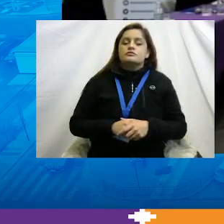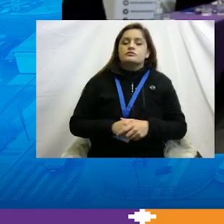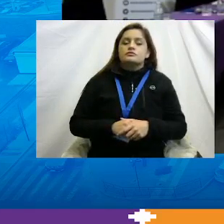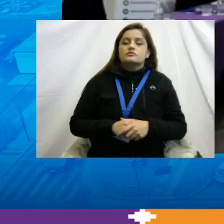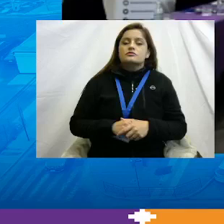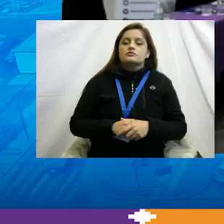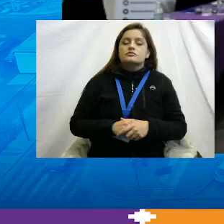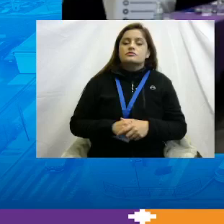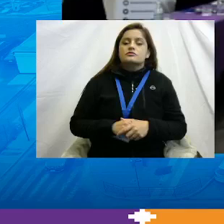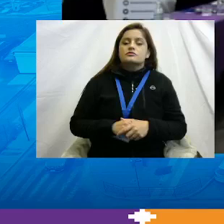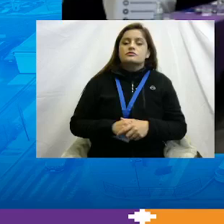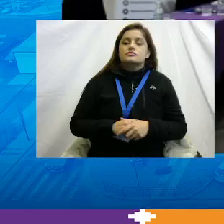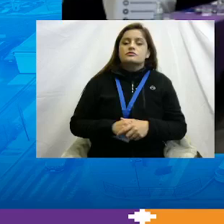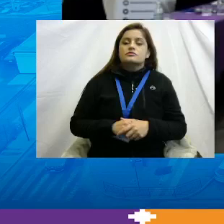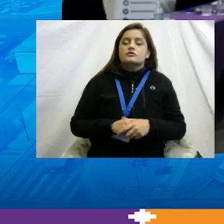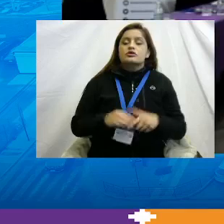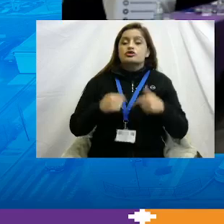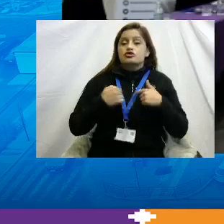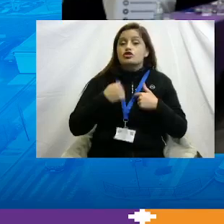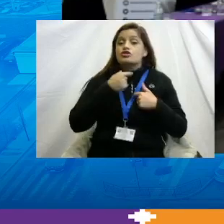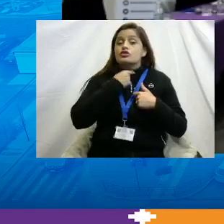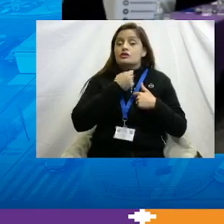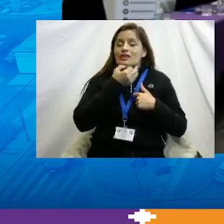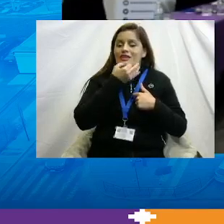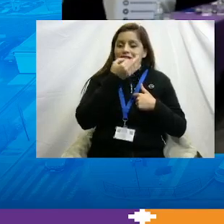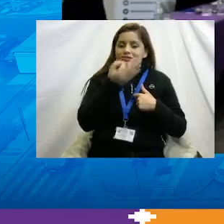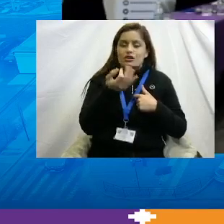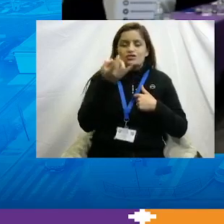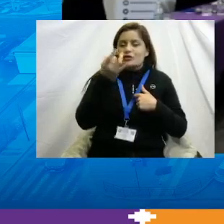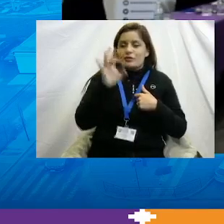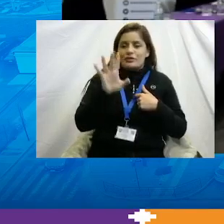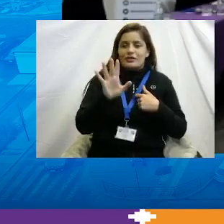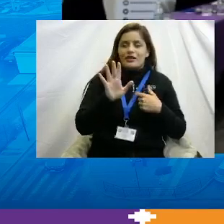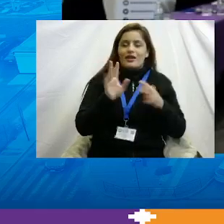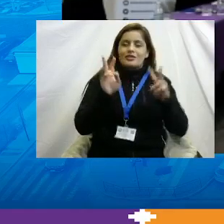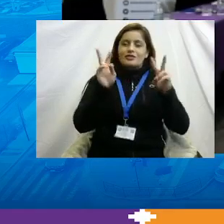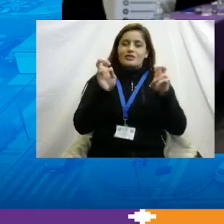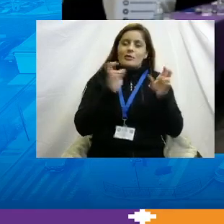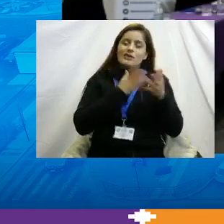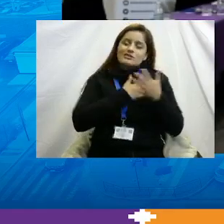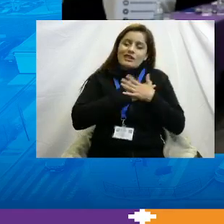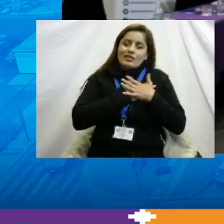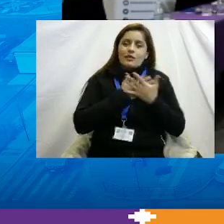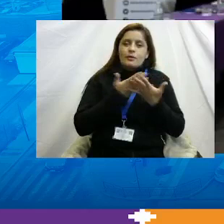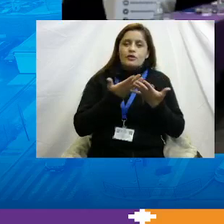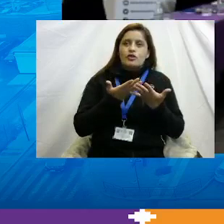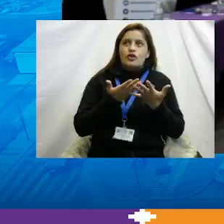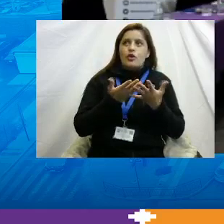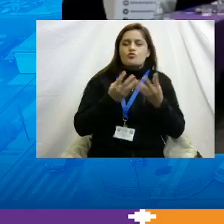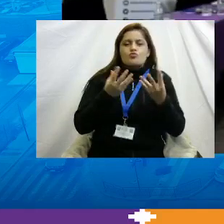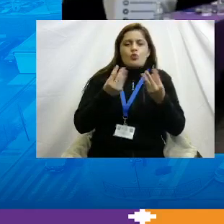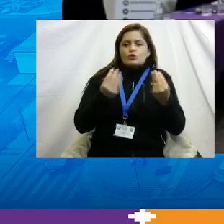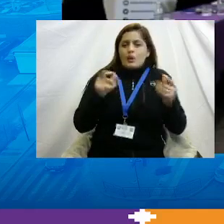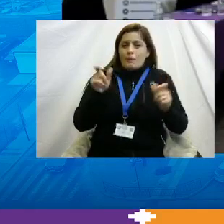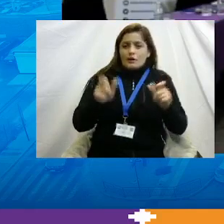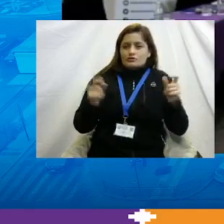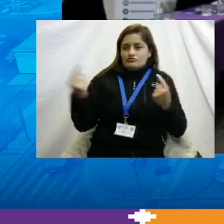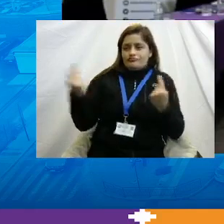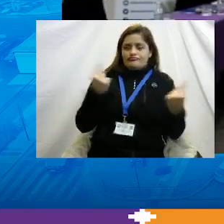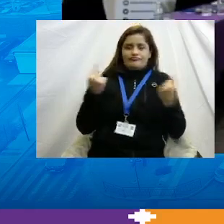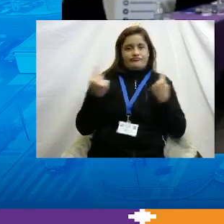como simplemente expresando un poco el sentir de varios de aquellos que se han acercado, me han llamado